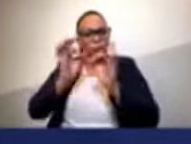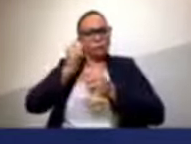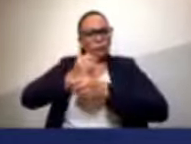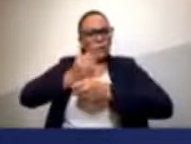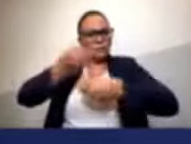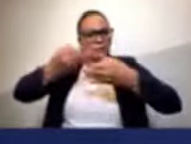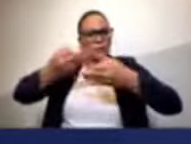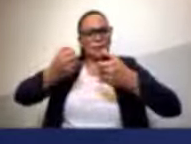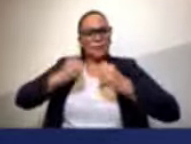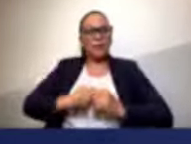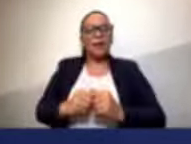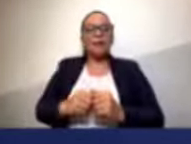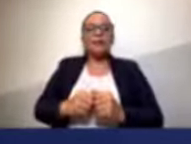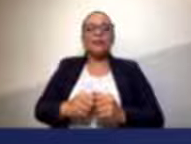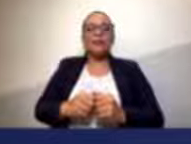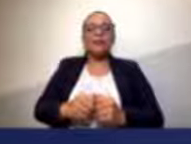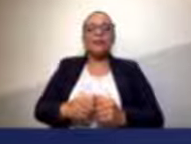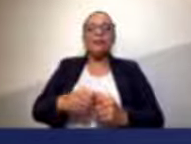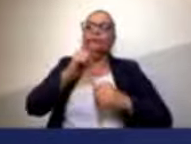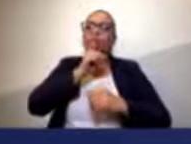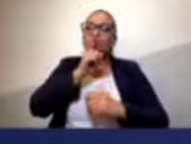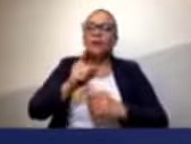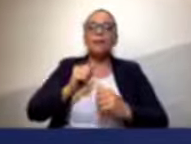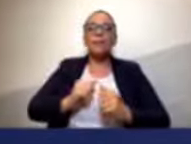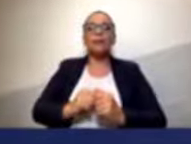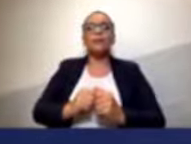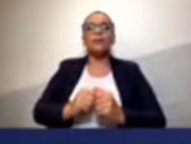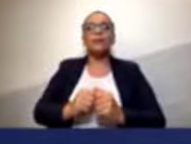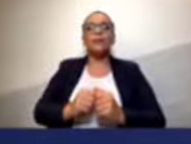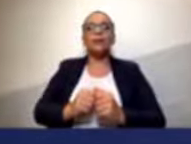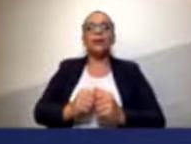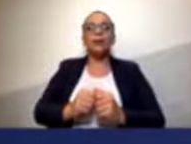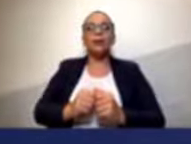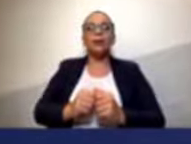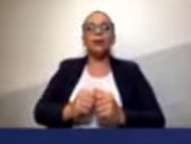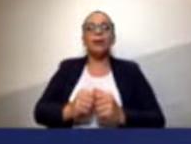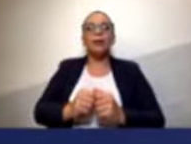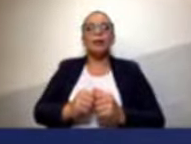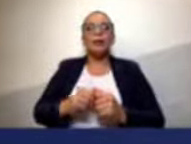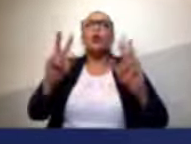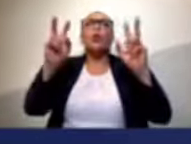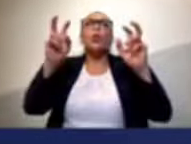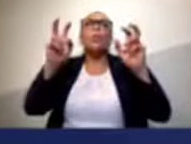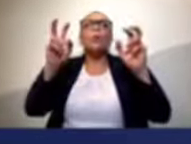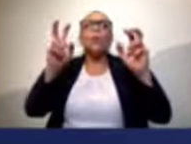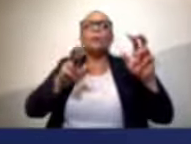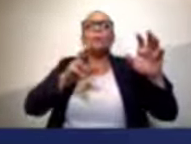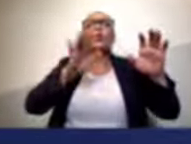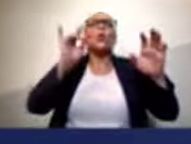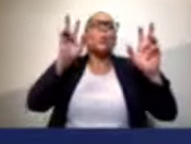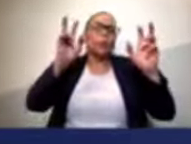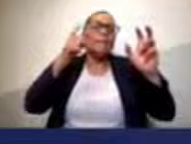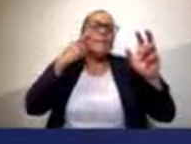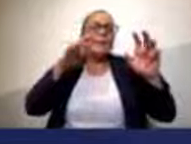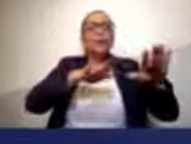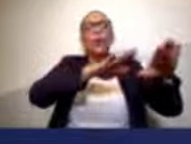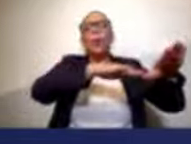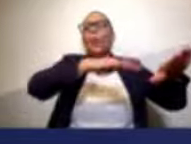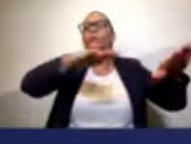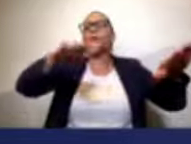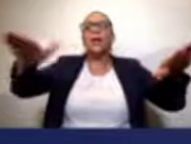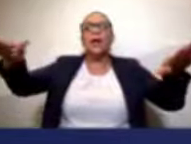eficiente, que sea el océano donde se puede navegar